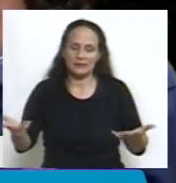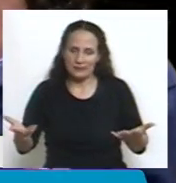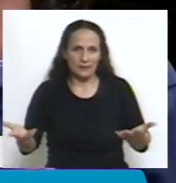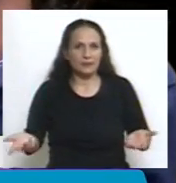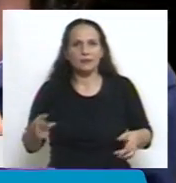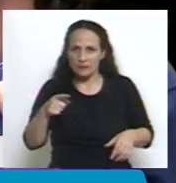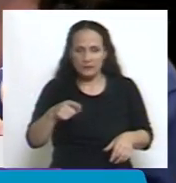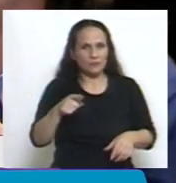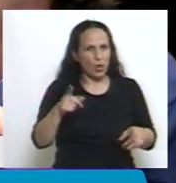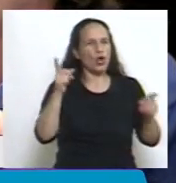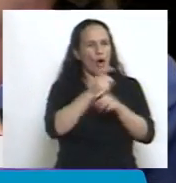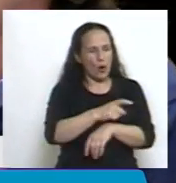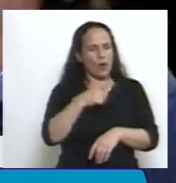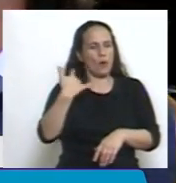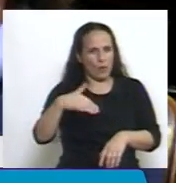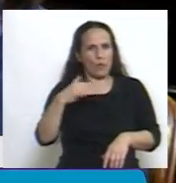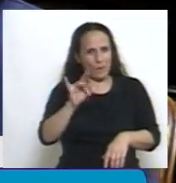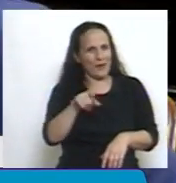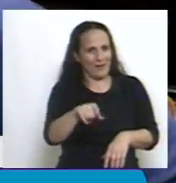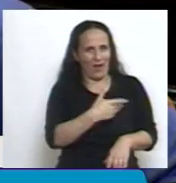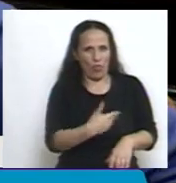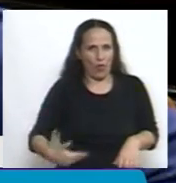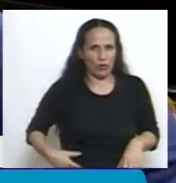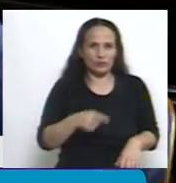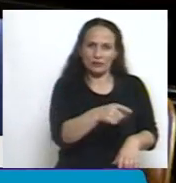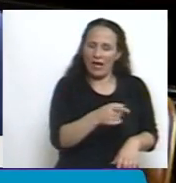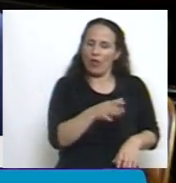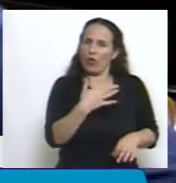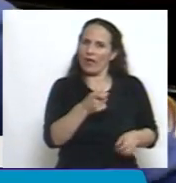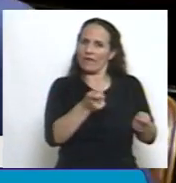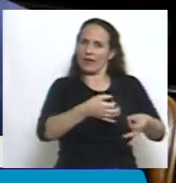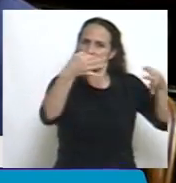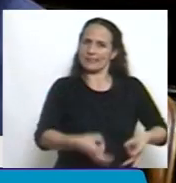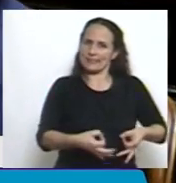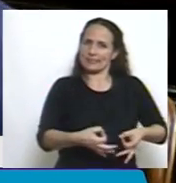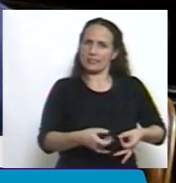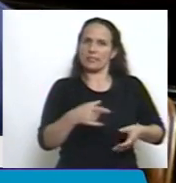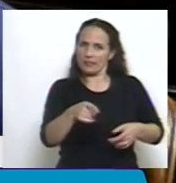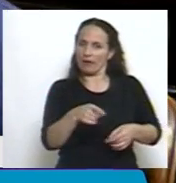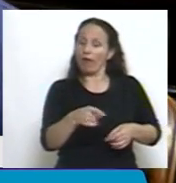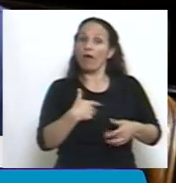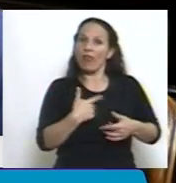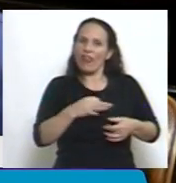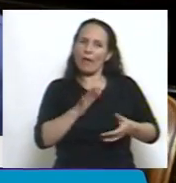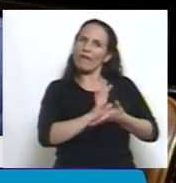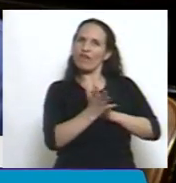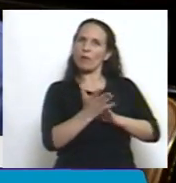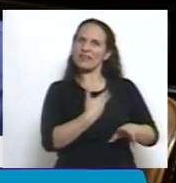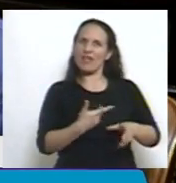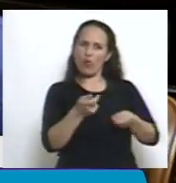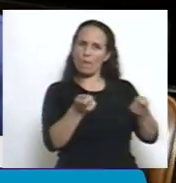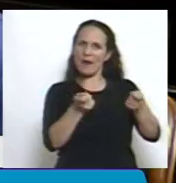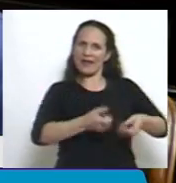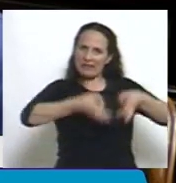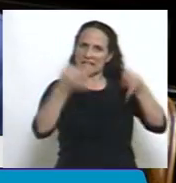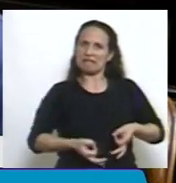más grande, que no da lo que debe dar, sino que además se distraen recursos de la mejor asignación o una asignación eficiente en el